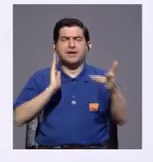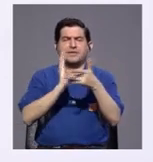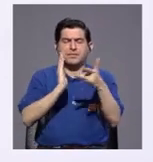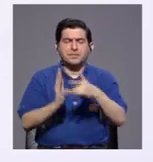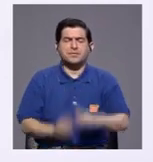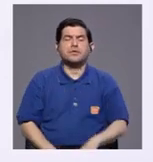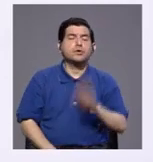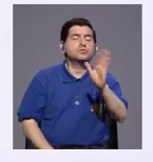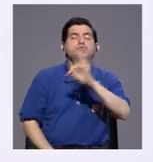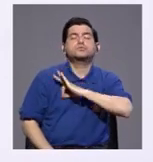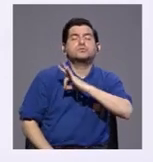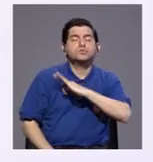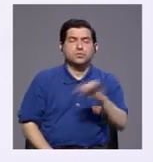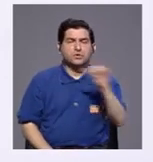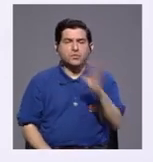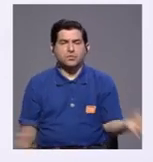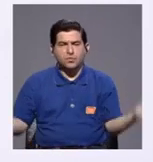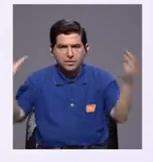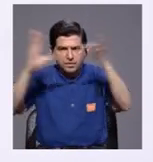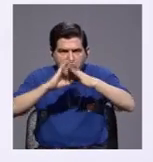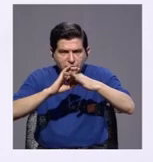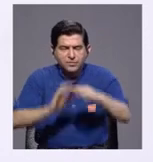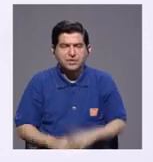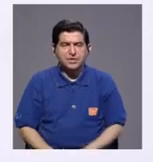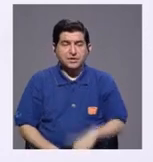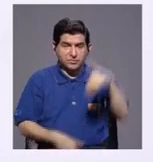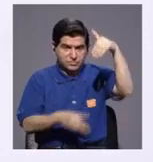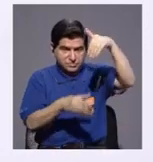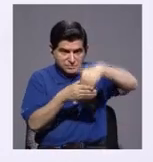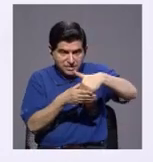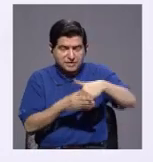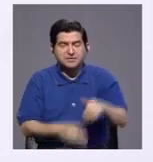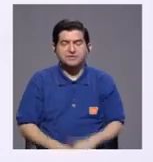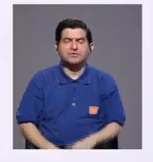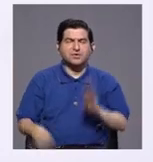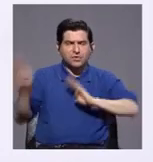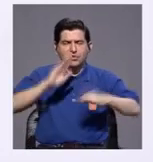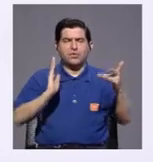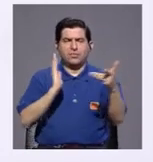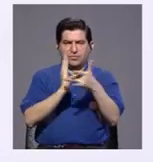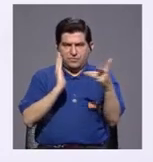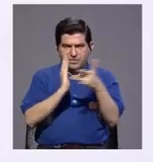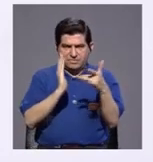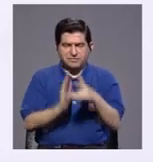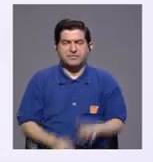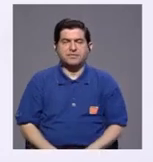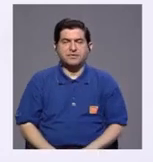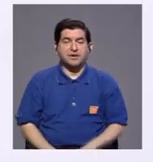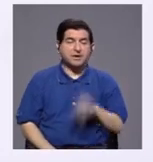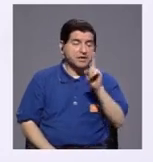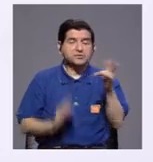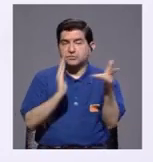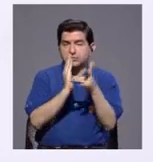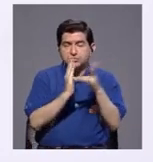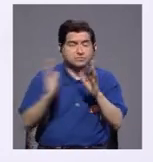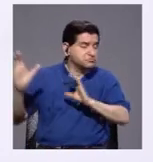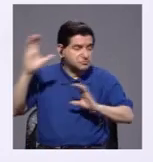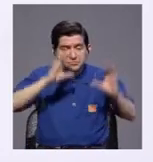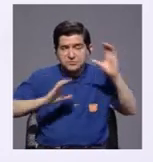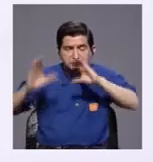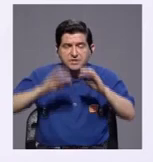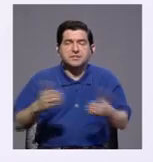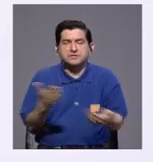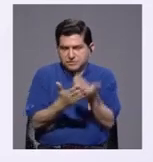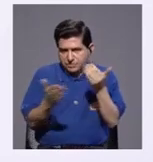poder entrar juntos y montarnos en ese bus que es la biotecnología como como tecnología como ciencia verdad como